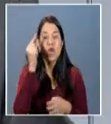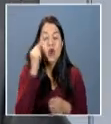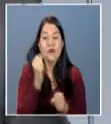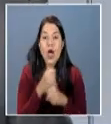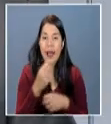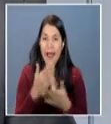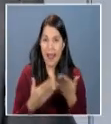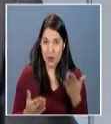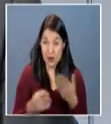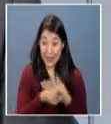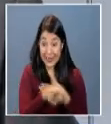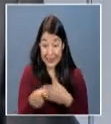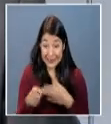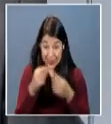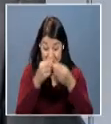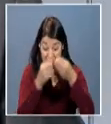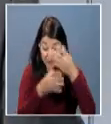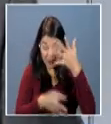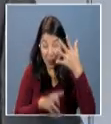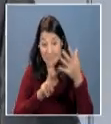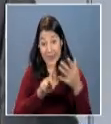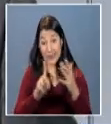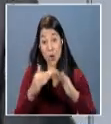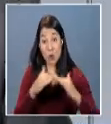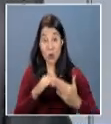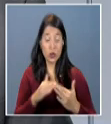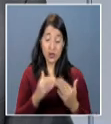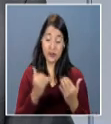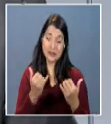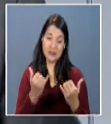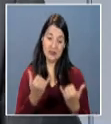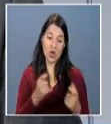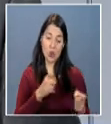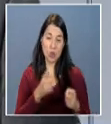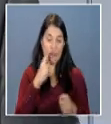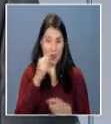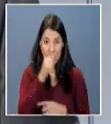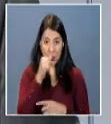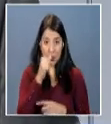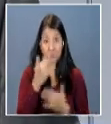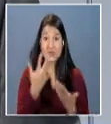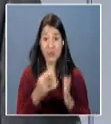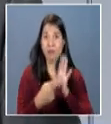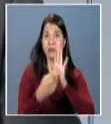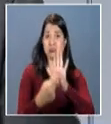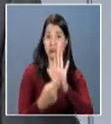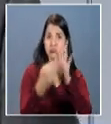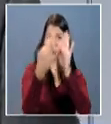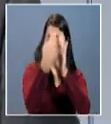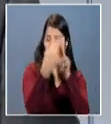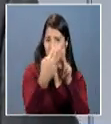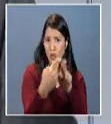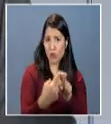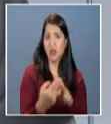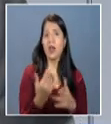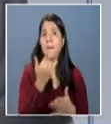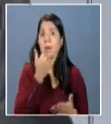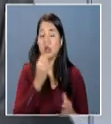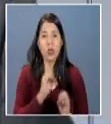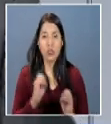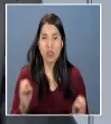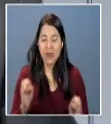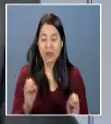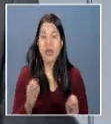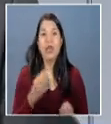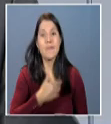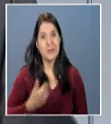estas 21 comunidades que he mencionado aquí, se publicó la lista y no pasó nada. Es decir, esto inmediatamente debiera haber generado un decreto